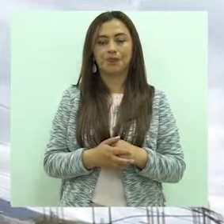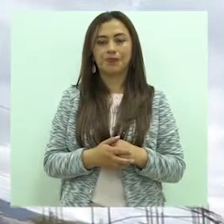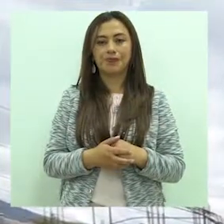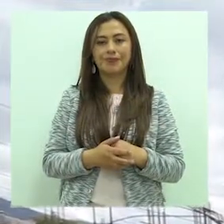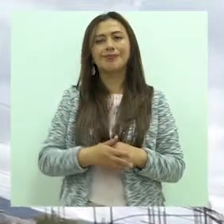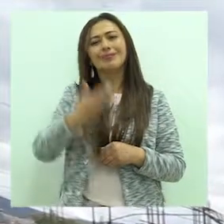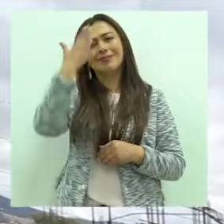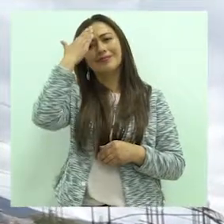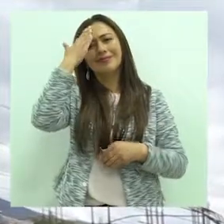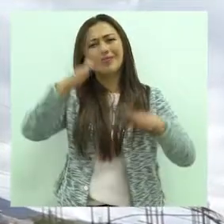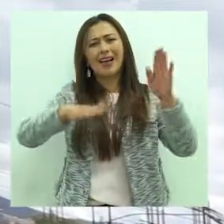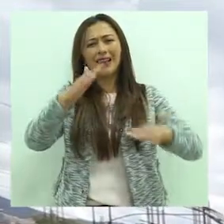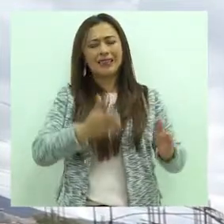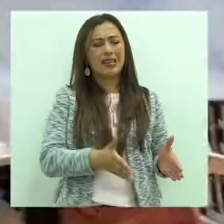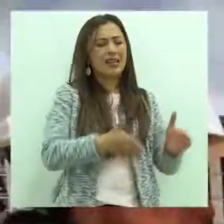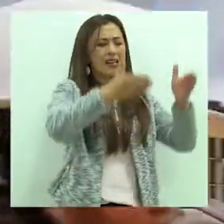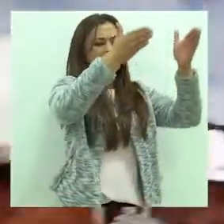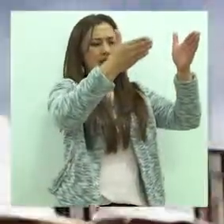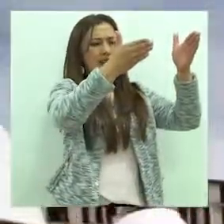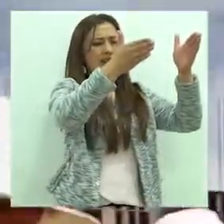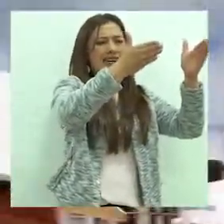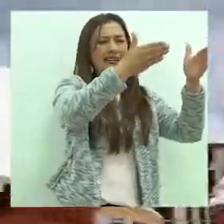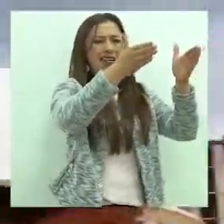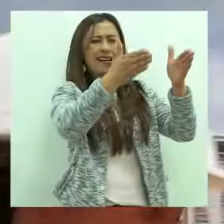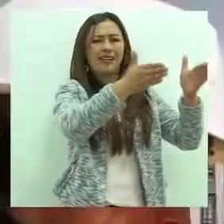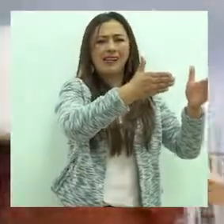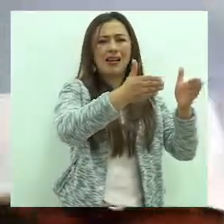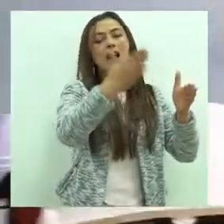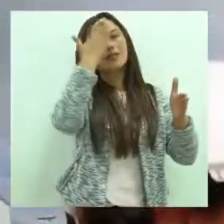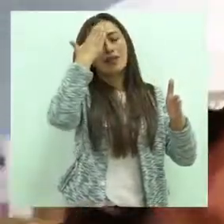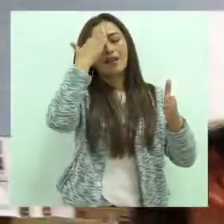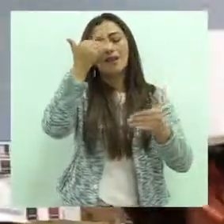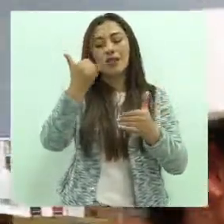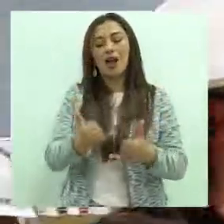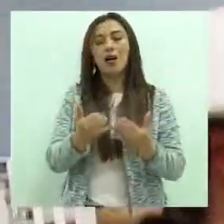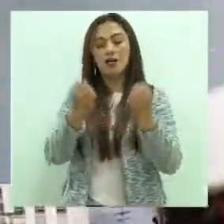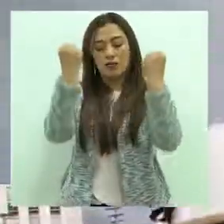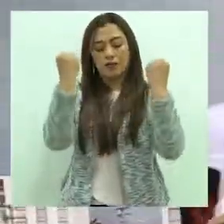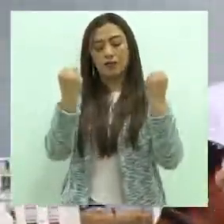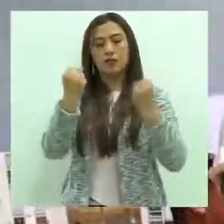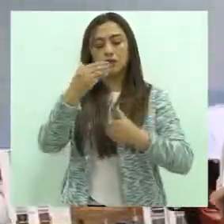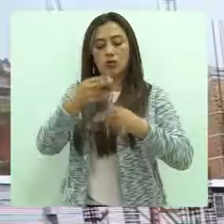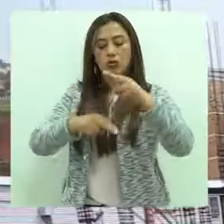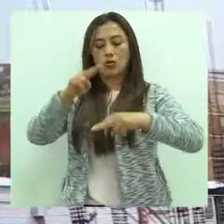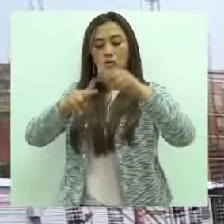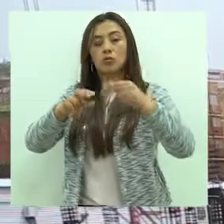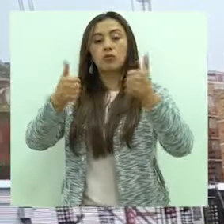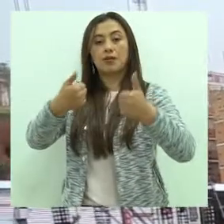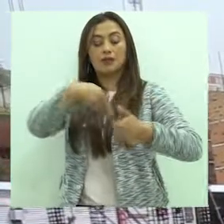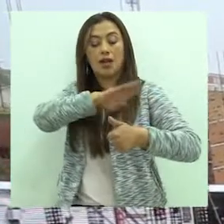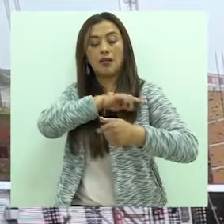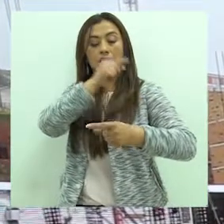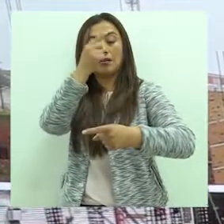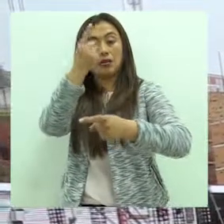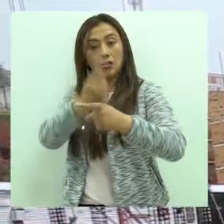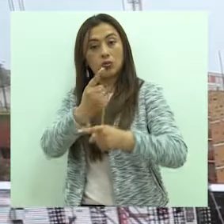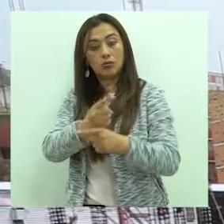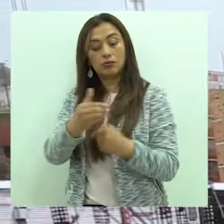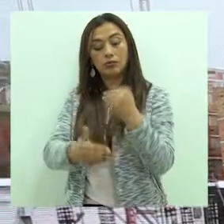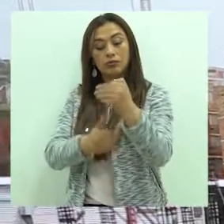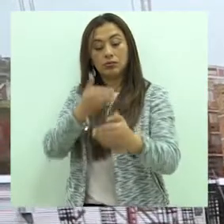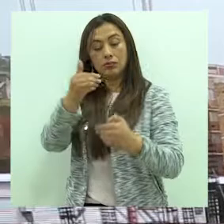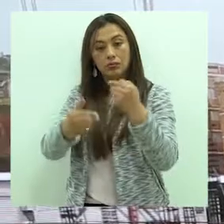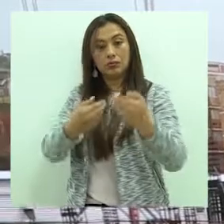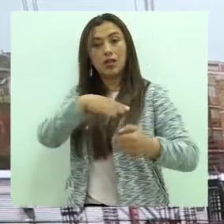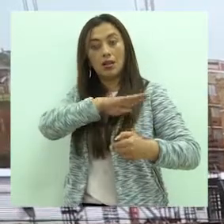comunidad en este momento está esperando muchísimo más avance, pero en este momento la alcaldía está cumpliendo, está iniciando sus procesos de